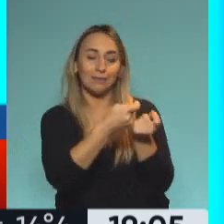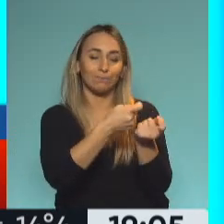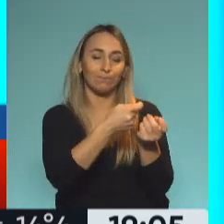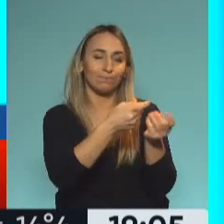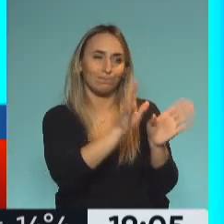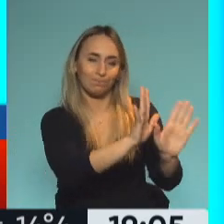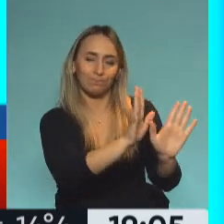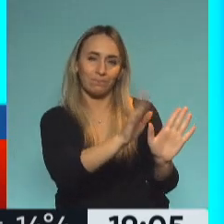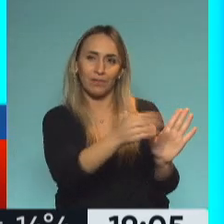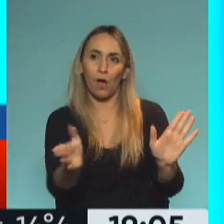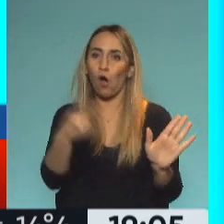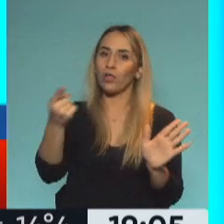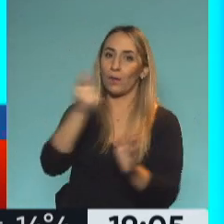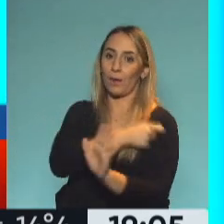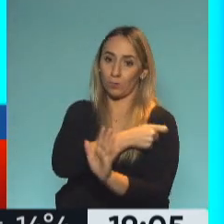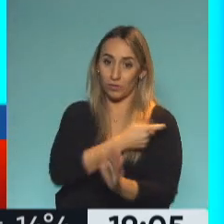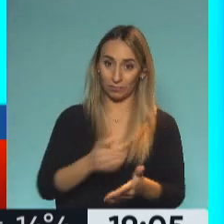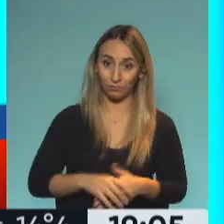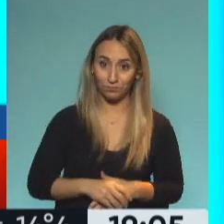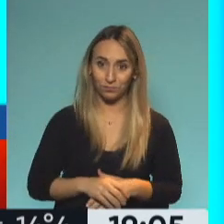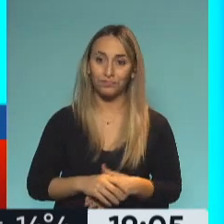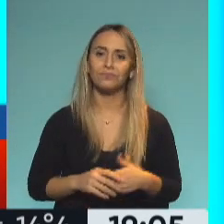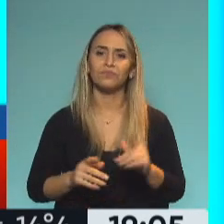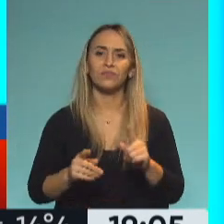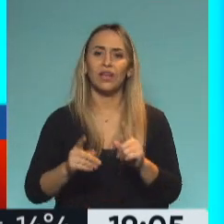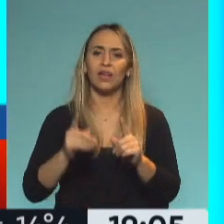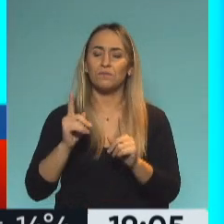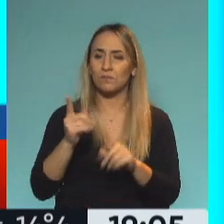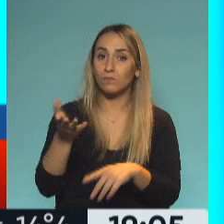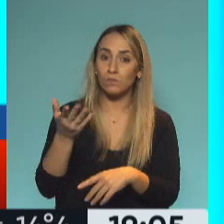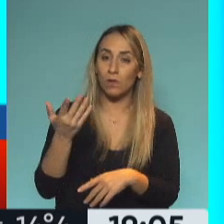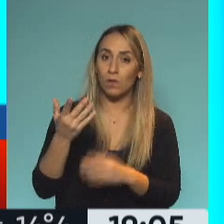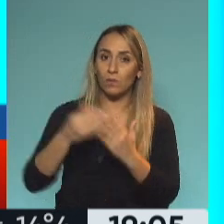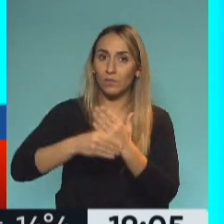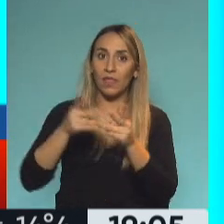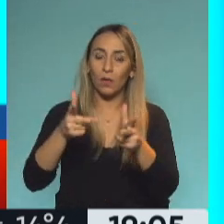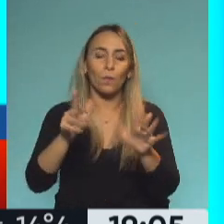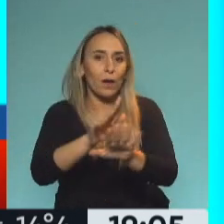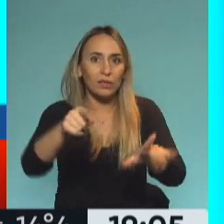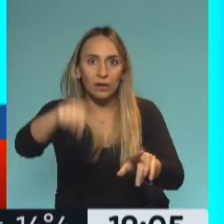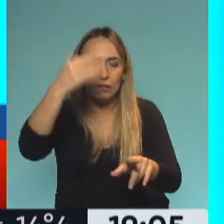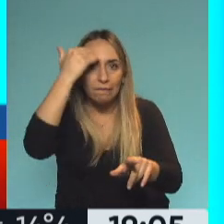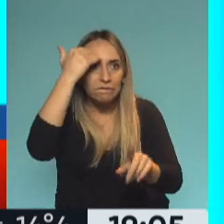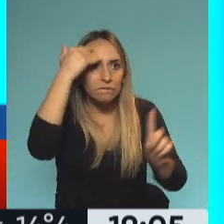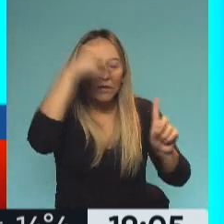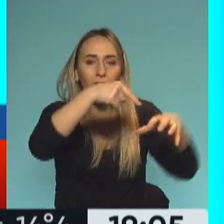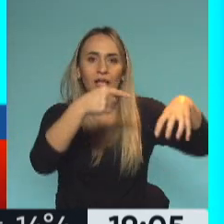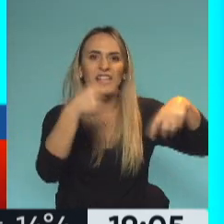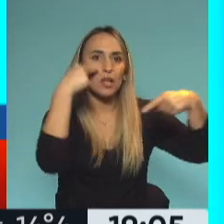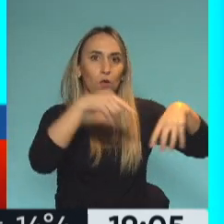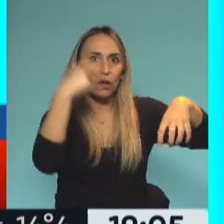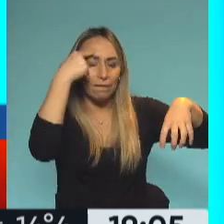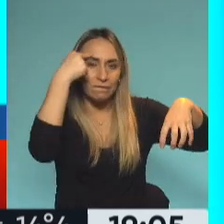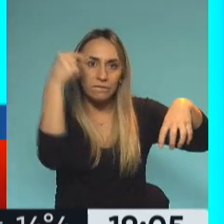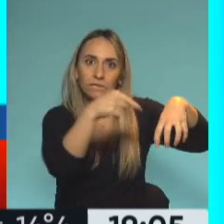Nicolás? Bien, Bueno, bajen la obsesión, dijo, ¿no? Bajen la obsesión. No solo con la atención, Pfizer, sino también la obsesión, lo que parece ya una situación. Parece, Feli, que